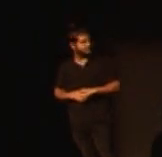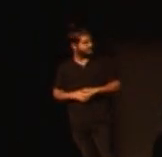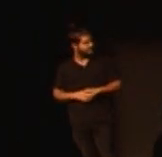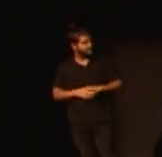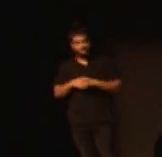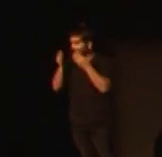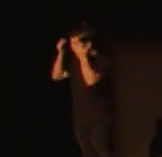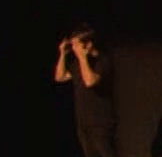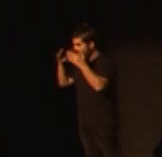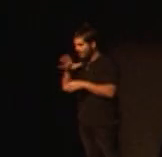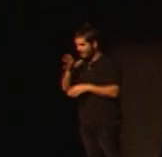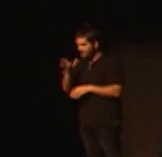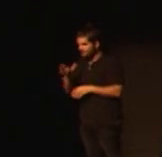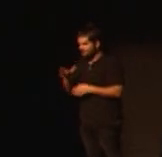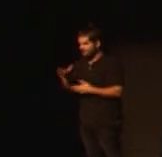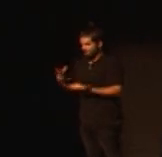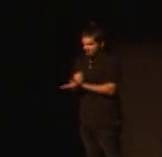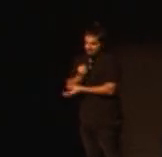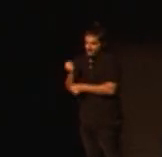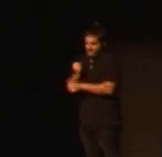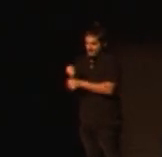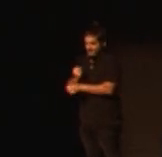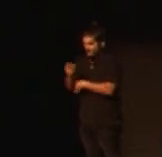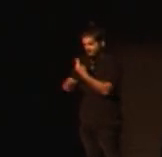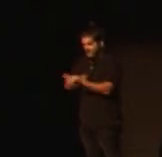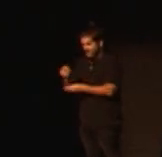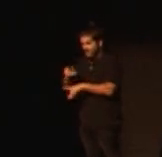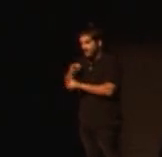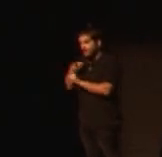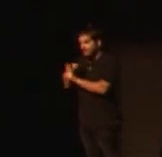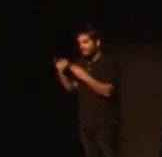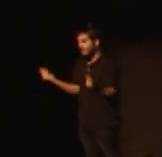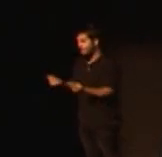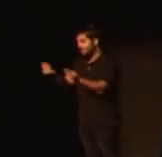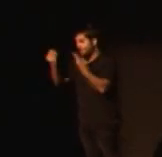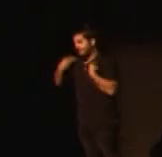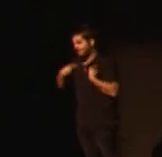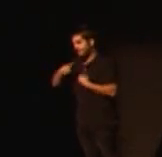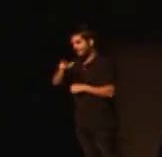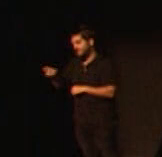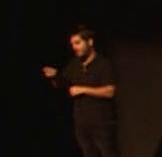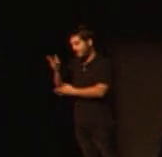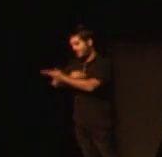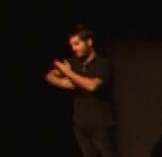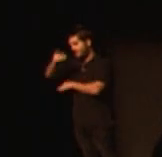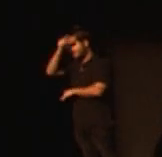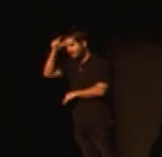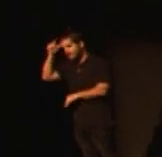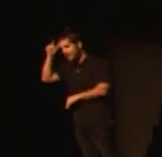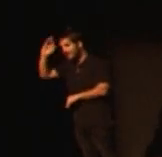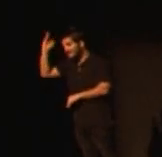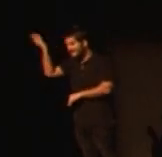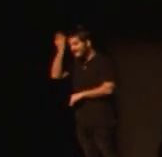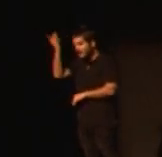enhorabuena por todas esas actividades que lleváis a cabo, como tú has dicho, centradas en mejorar la vida de las personas con discapacidad intelectual, daño cerebral o